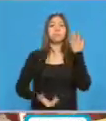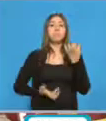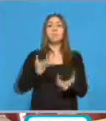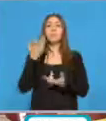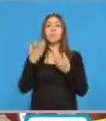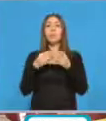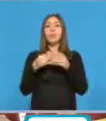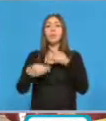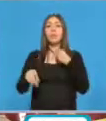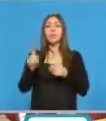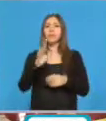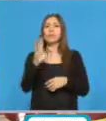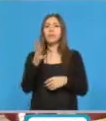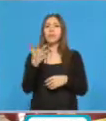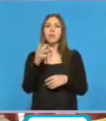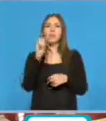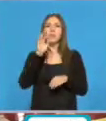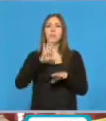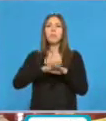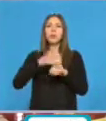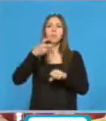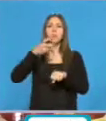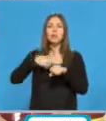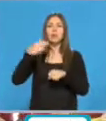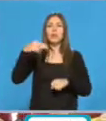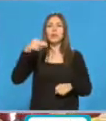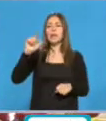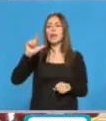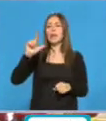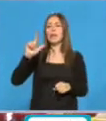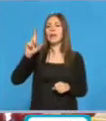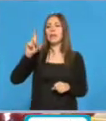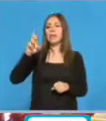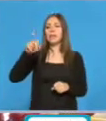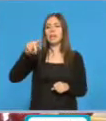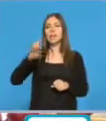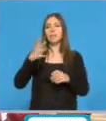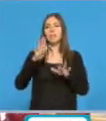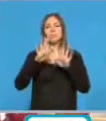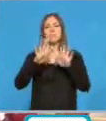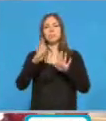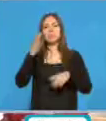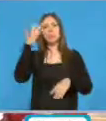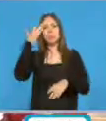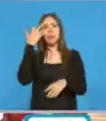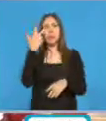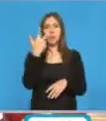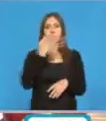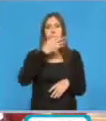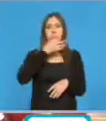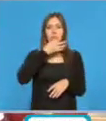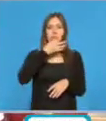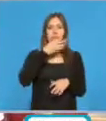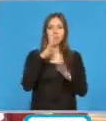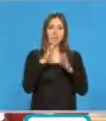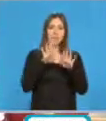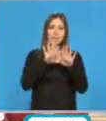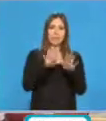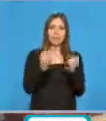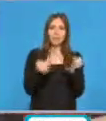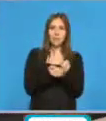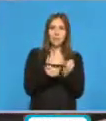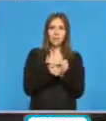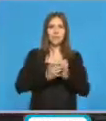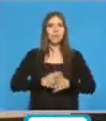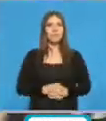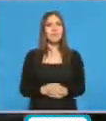dente, pero si ustedes como yo que no le gusta tan al dente, lo vamos a dejar unos 8 minutos aproximadamente y nos va a quedar así. Ah, perfecto. ¿Ok? ¿Dónde